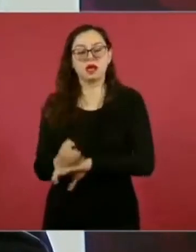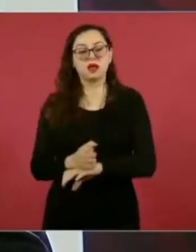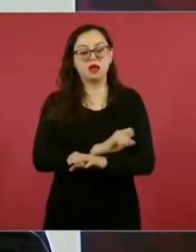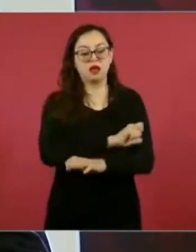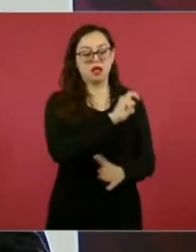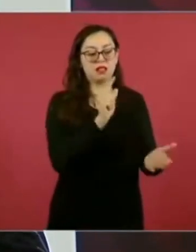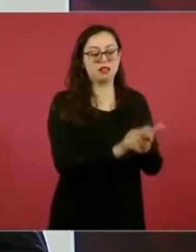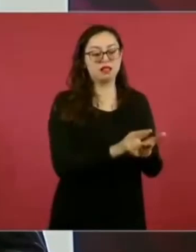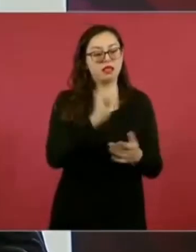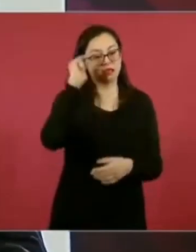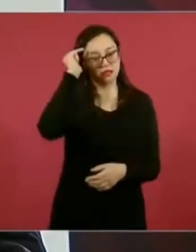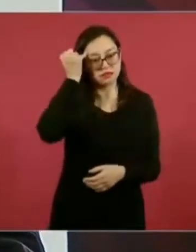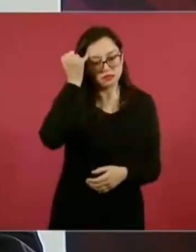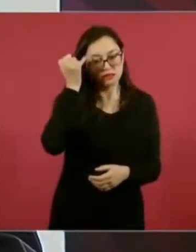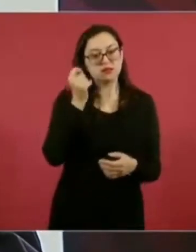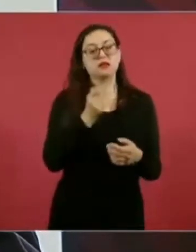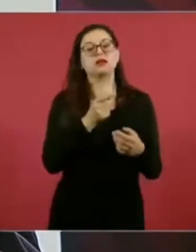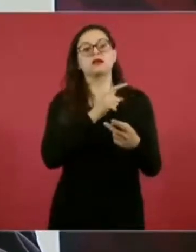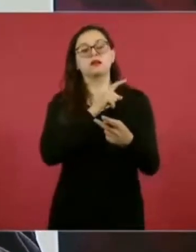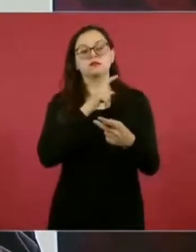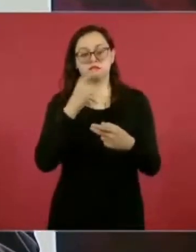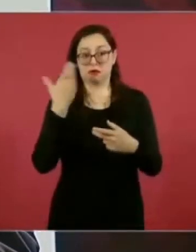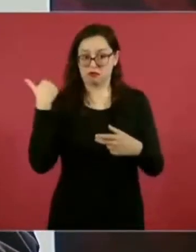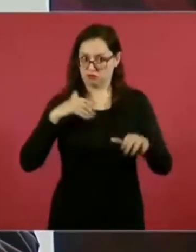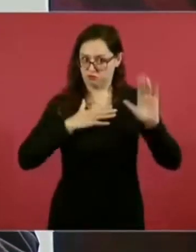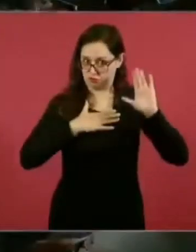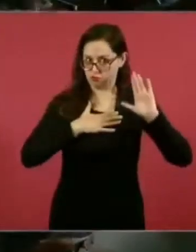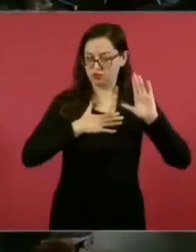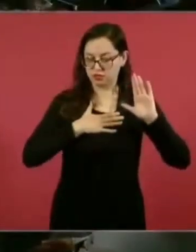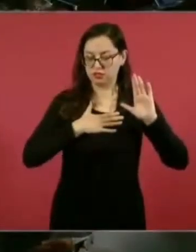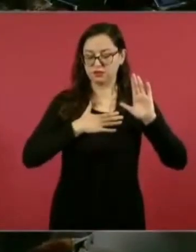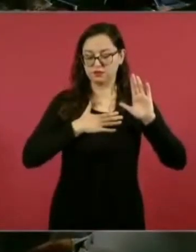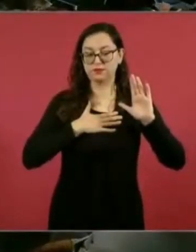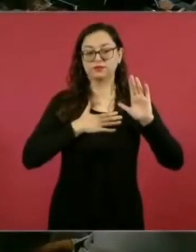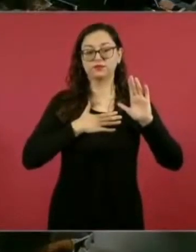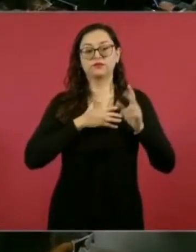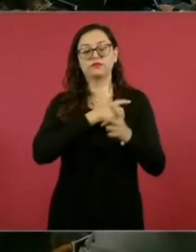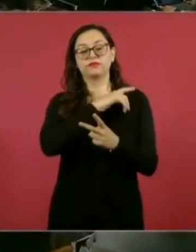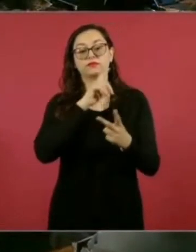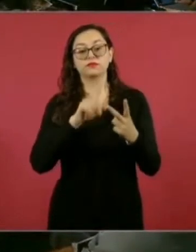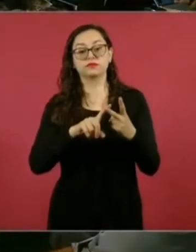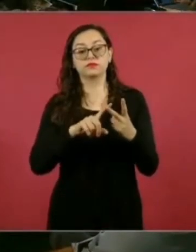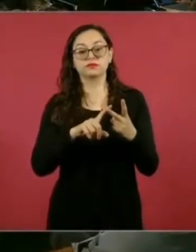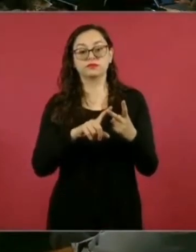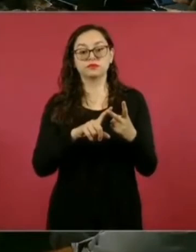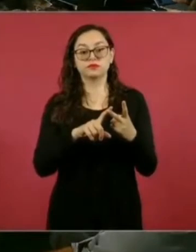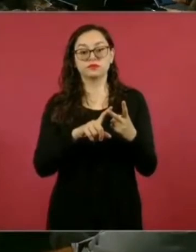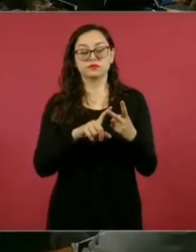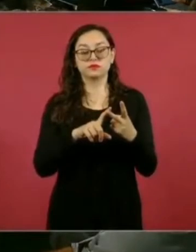Pueblos Indígenas, que era un compromiso que teníamos, como